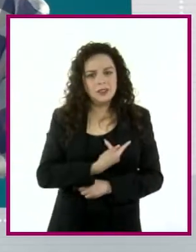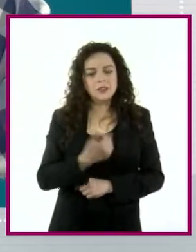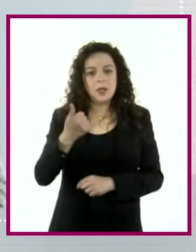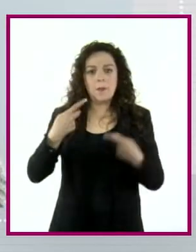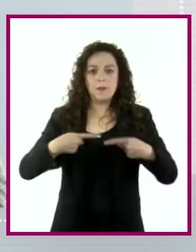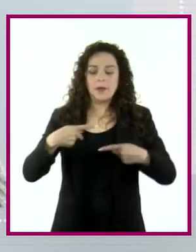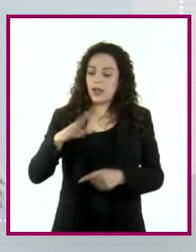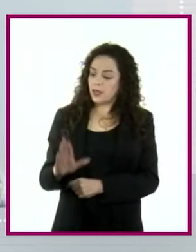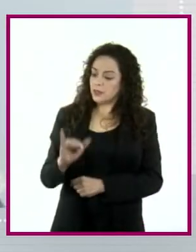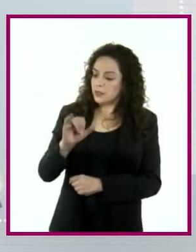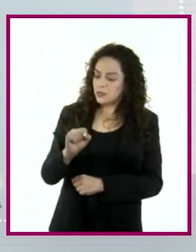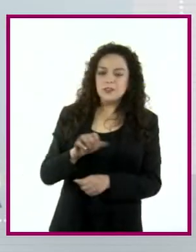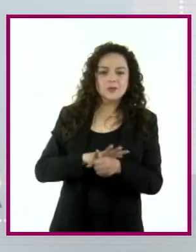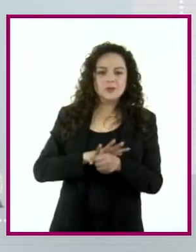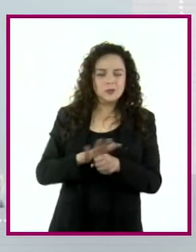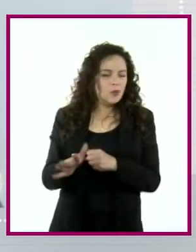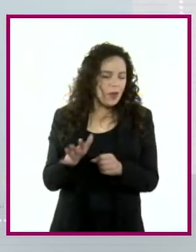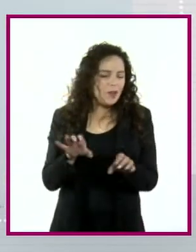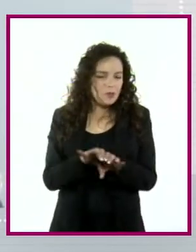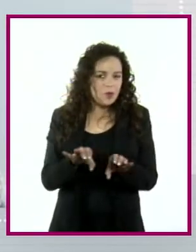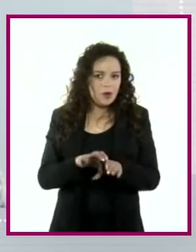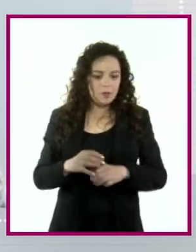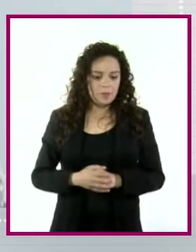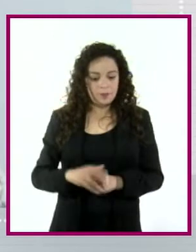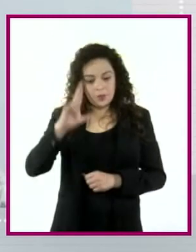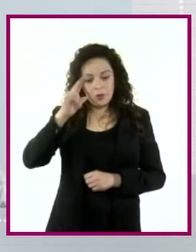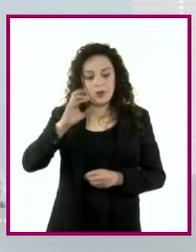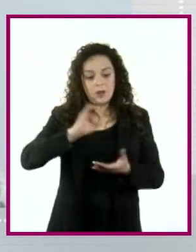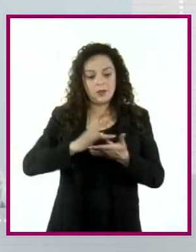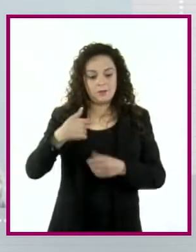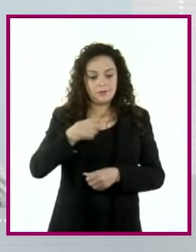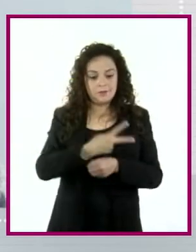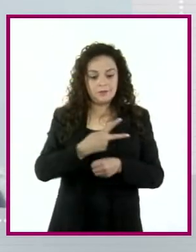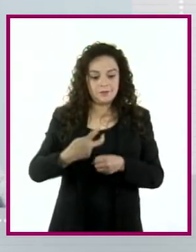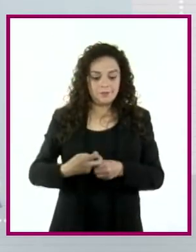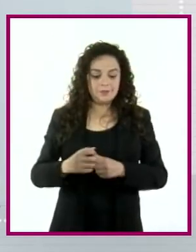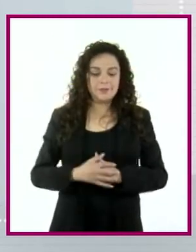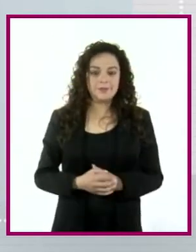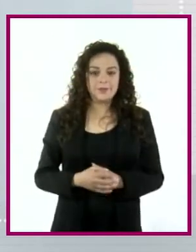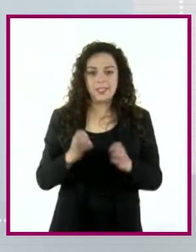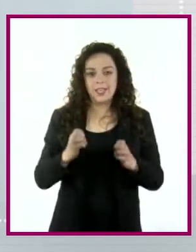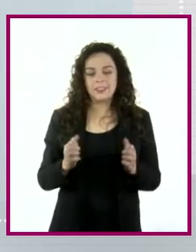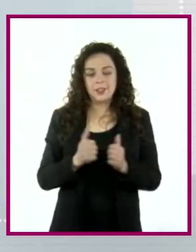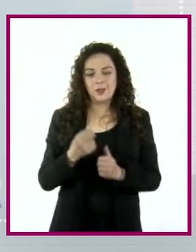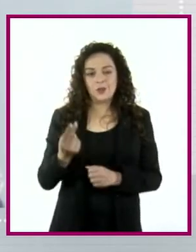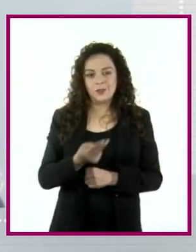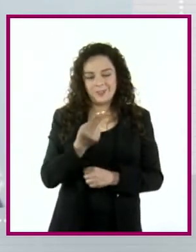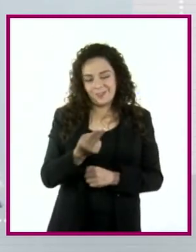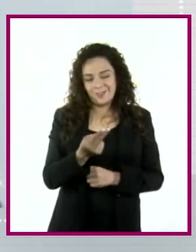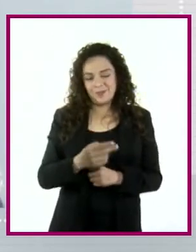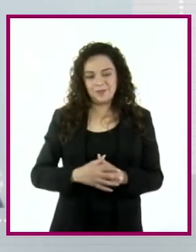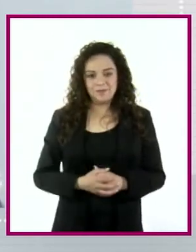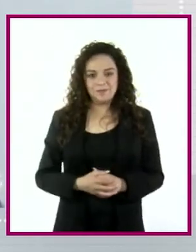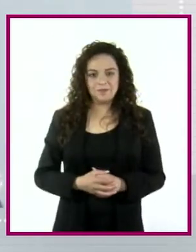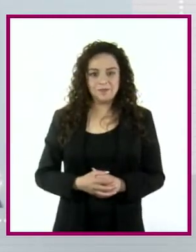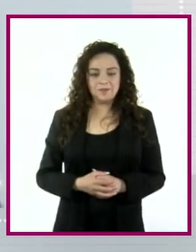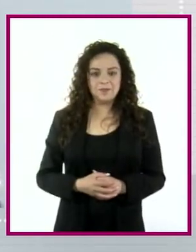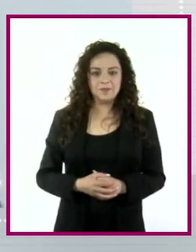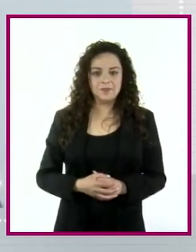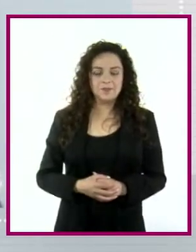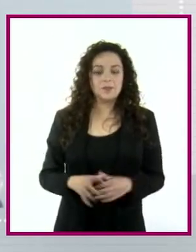cis? Hola, muchas gracias por la invitación y estar aquí con ustedes. Pues bueno,